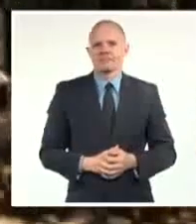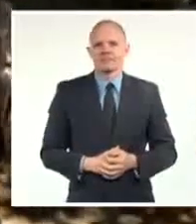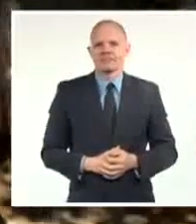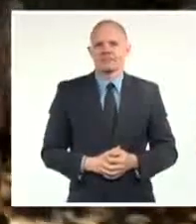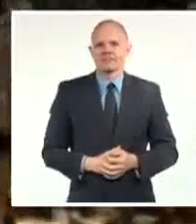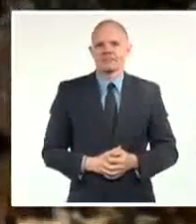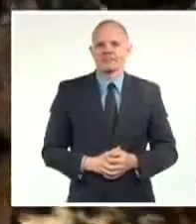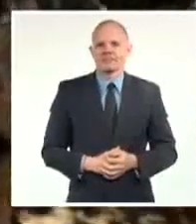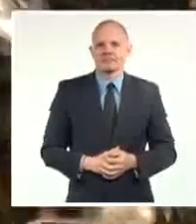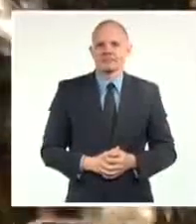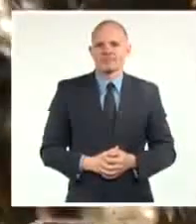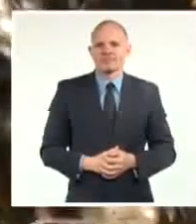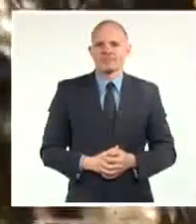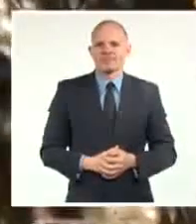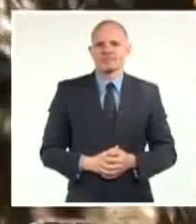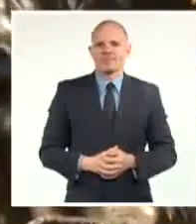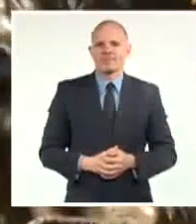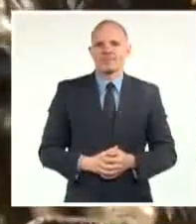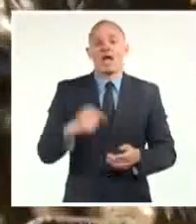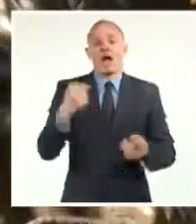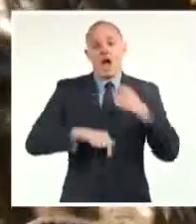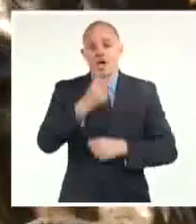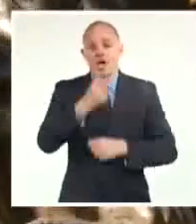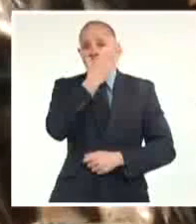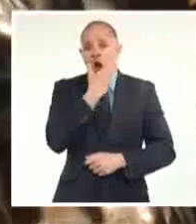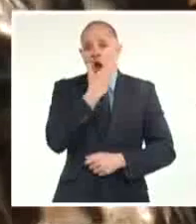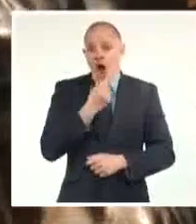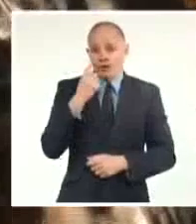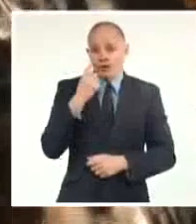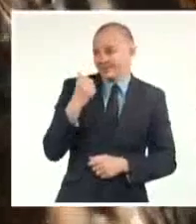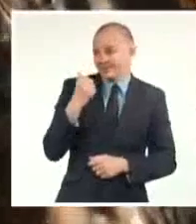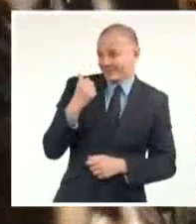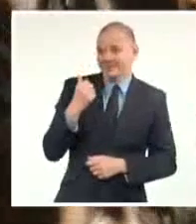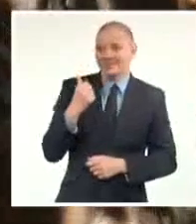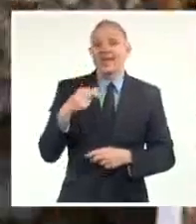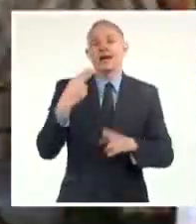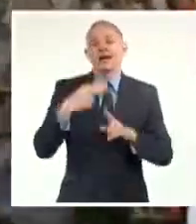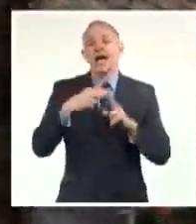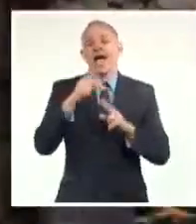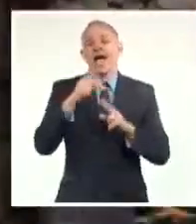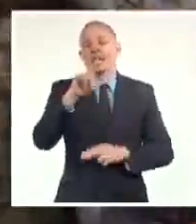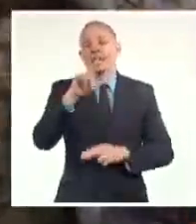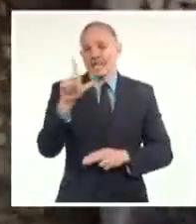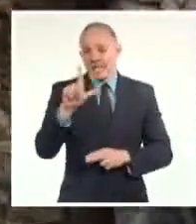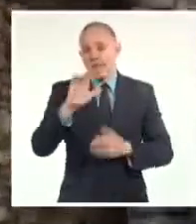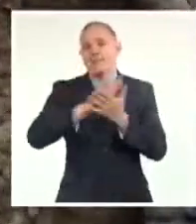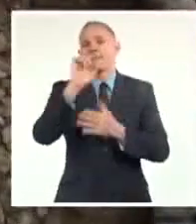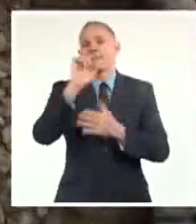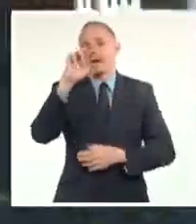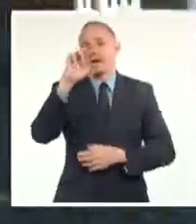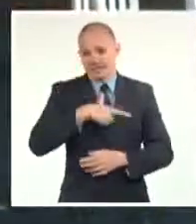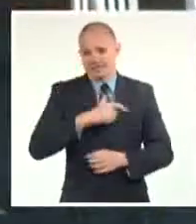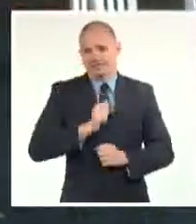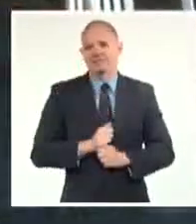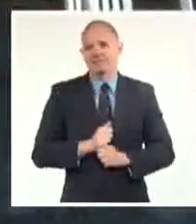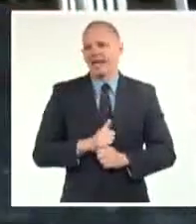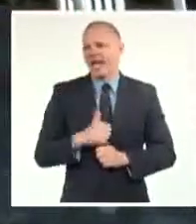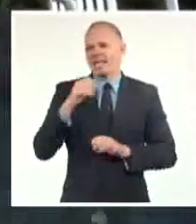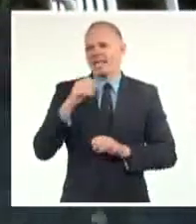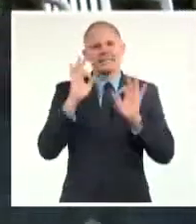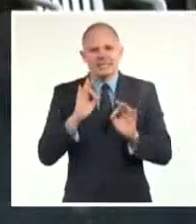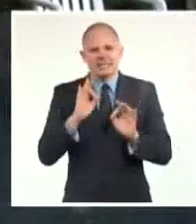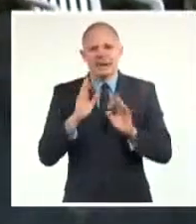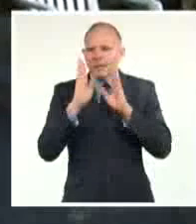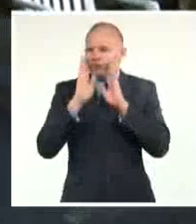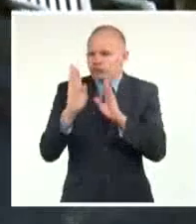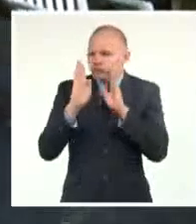Una joven de esencias martianas, como lo es Lil María Pich Hernández, encuentra en las antiguas canteras de San Lázaro, en La Habana, siempre un motivo